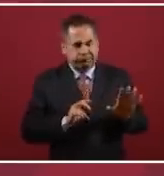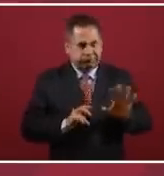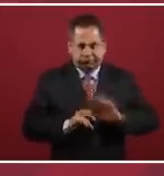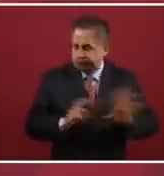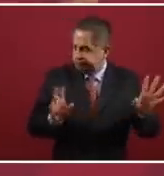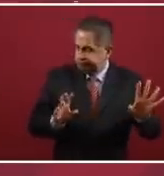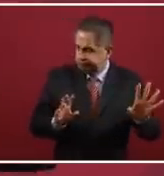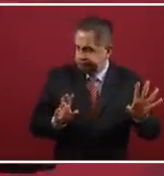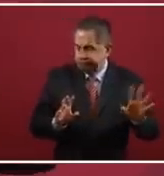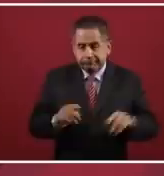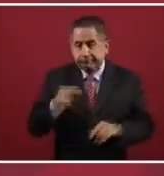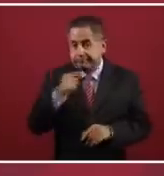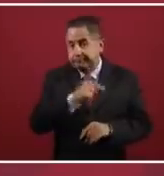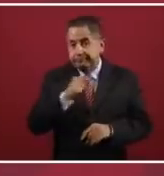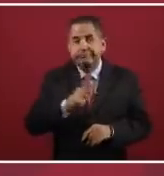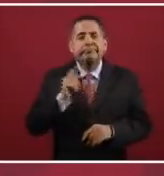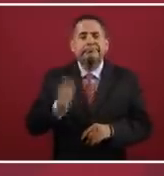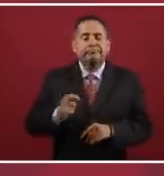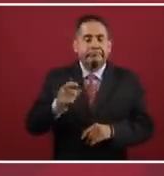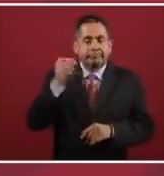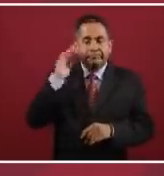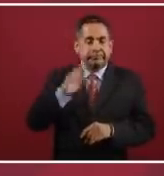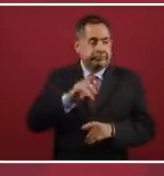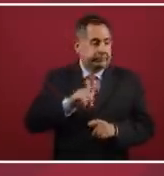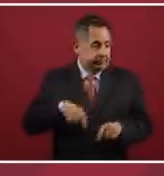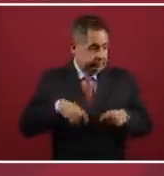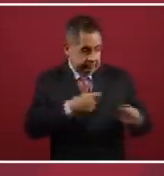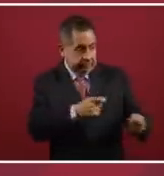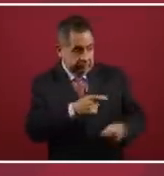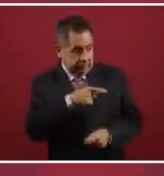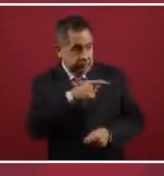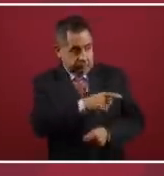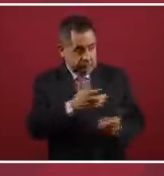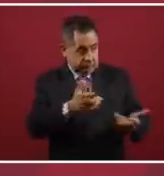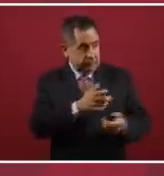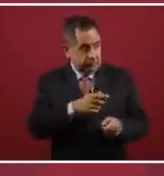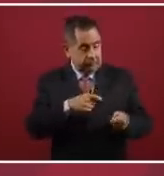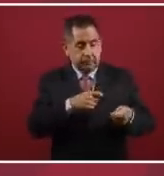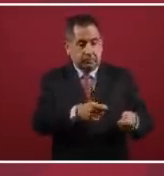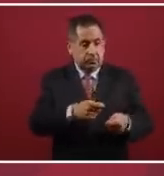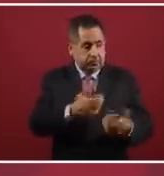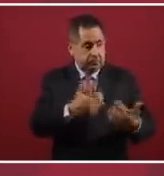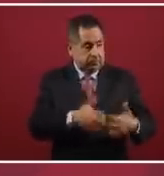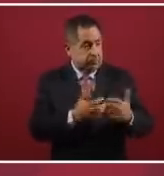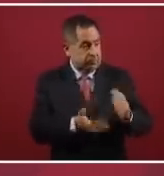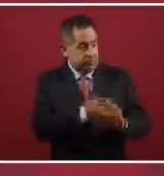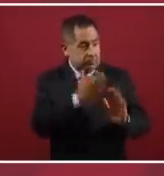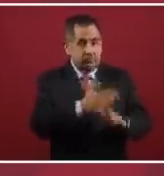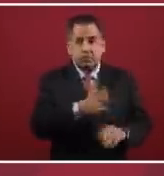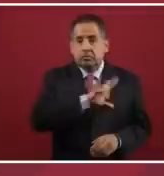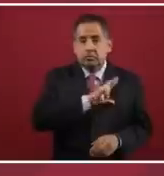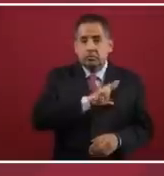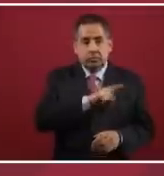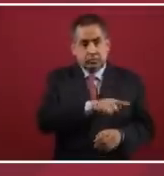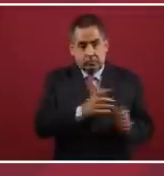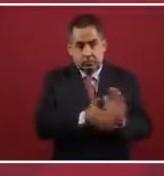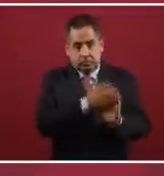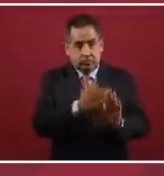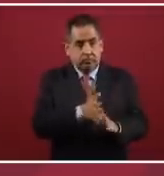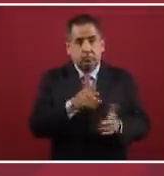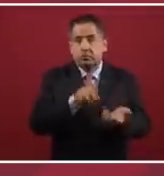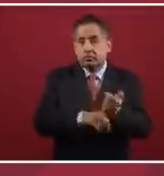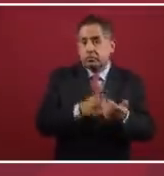en donde se privatizaron las construcciones y los servicios de